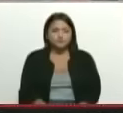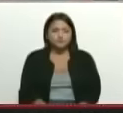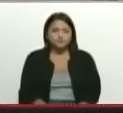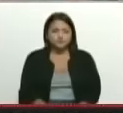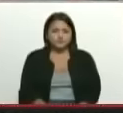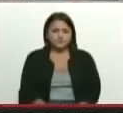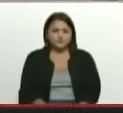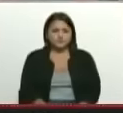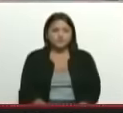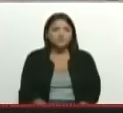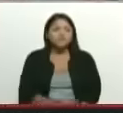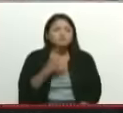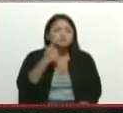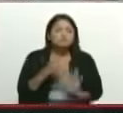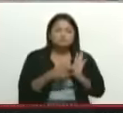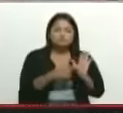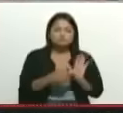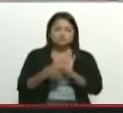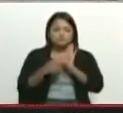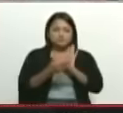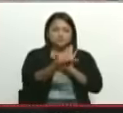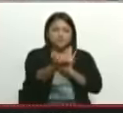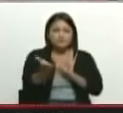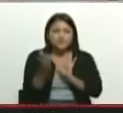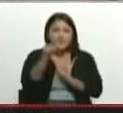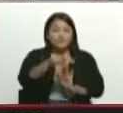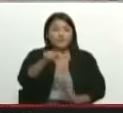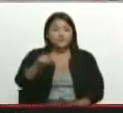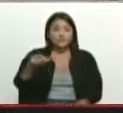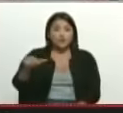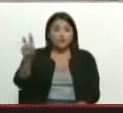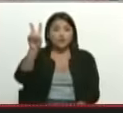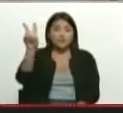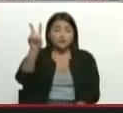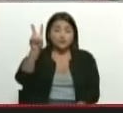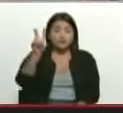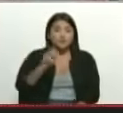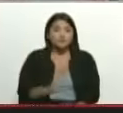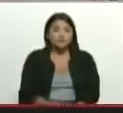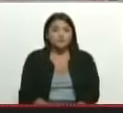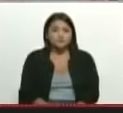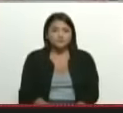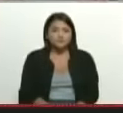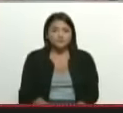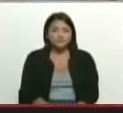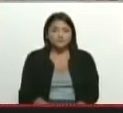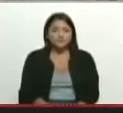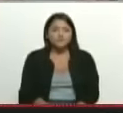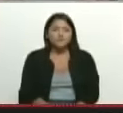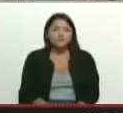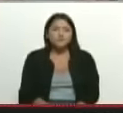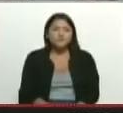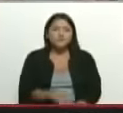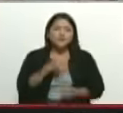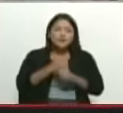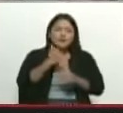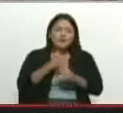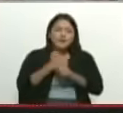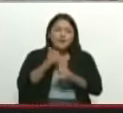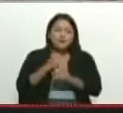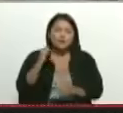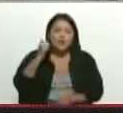Queremos transmitirle al pueblo de Venezuela los trabajos que ha venido